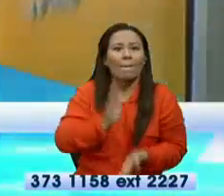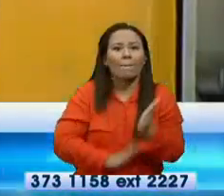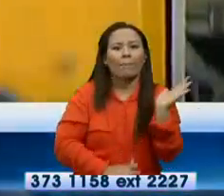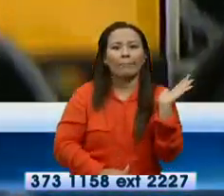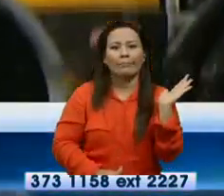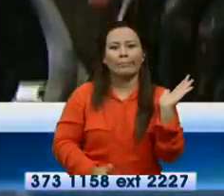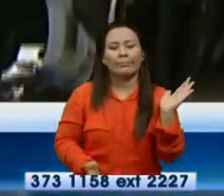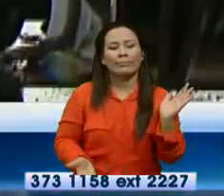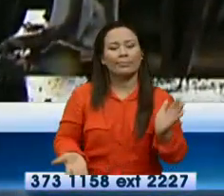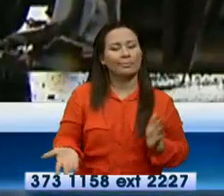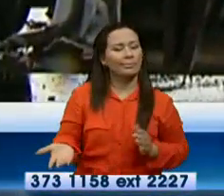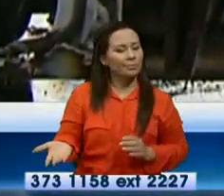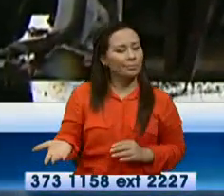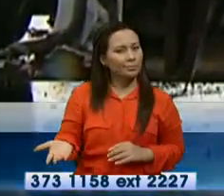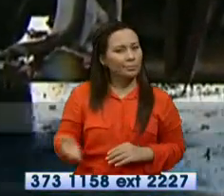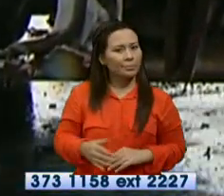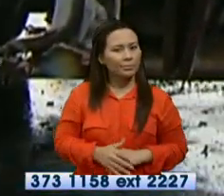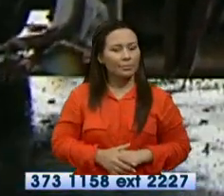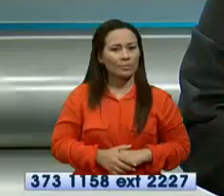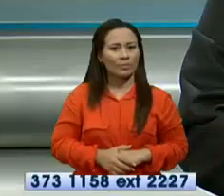Informó José Morales.